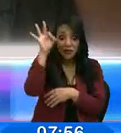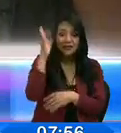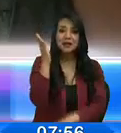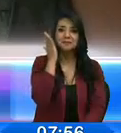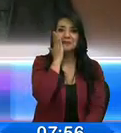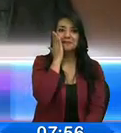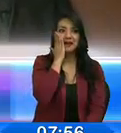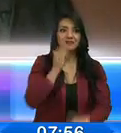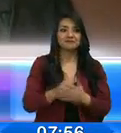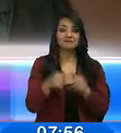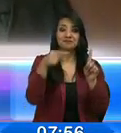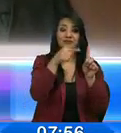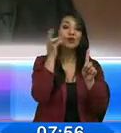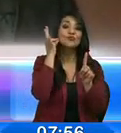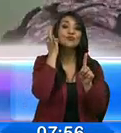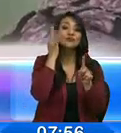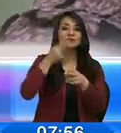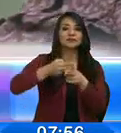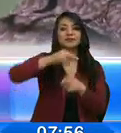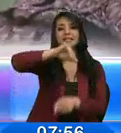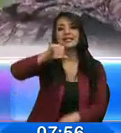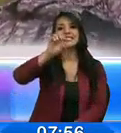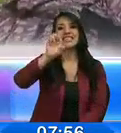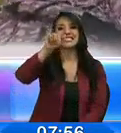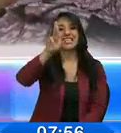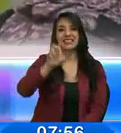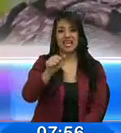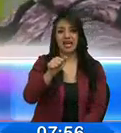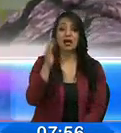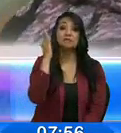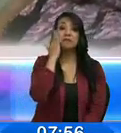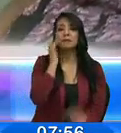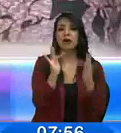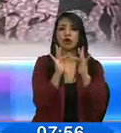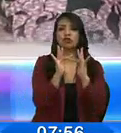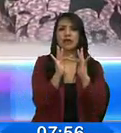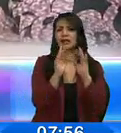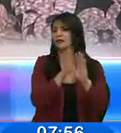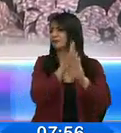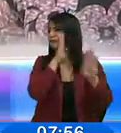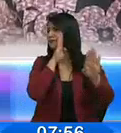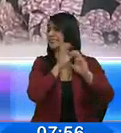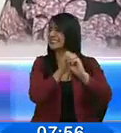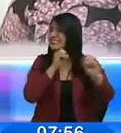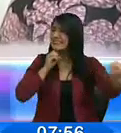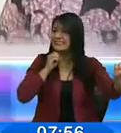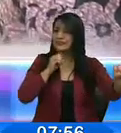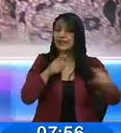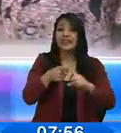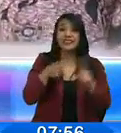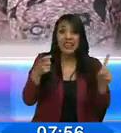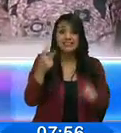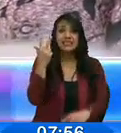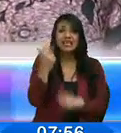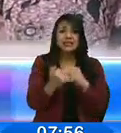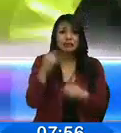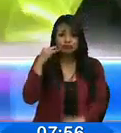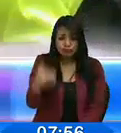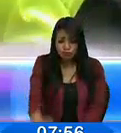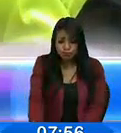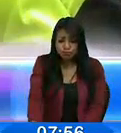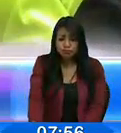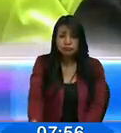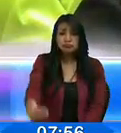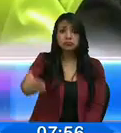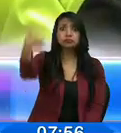de la historia de la señora Yesenia, quien había perdido contacto con su progenitora y su hermana desde sus 3 años de vida. Lo